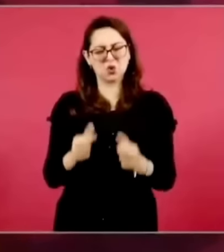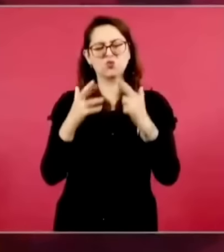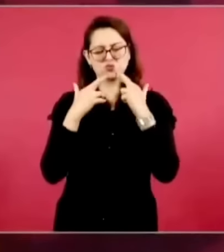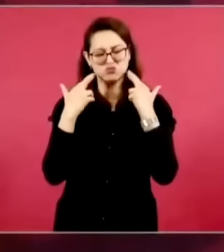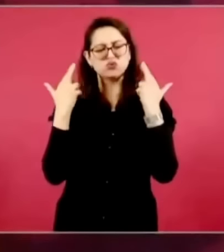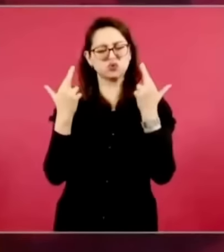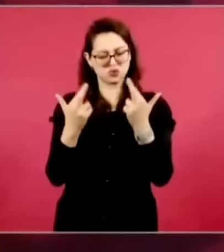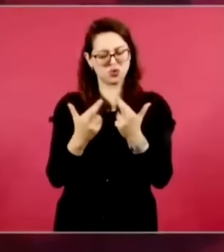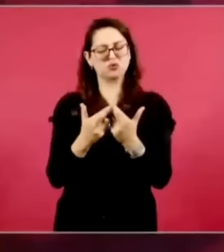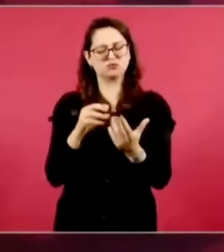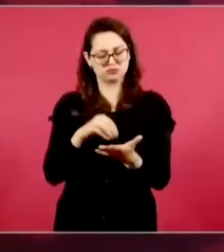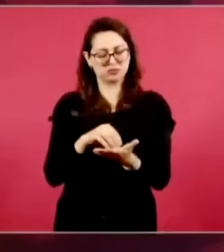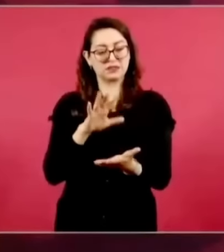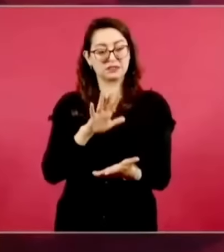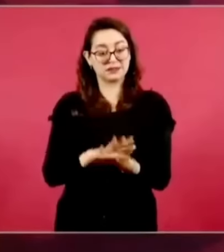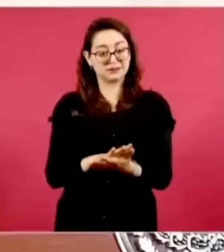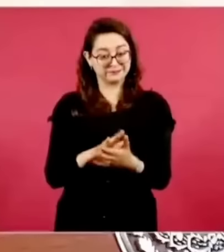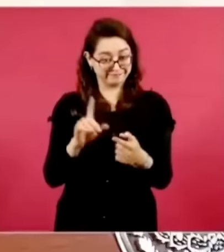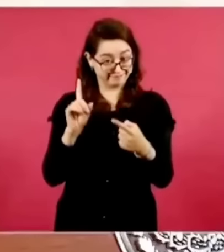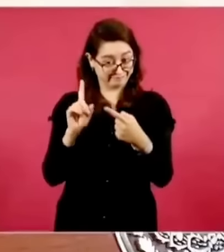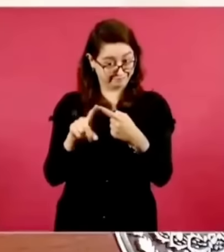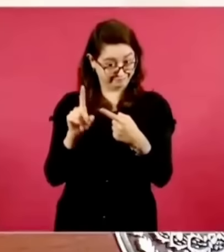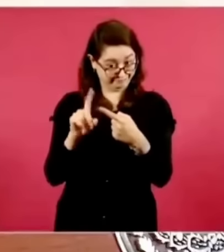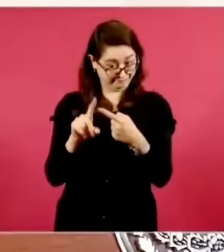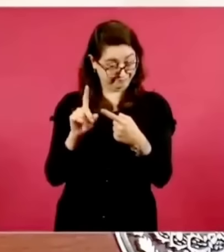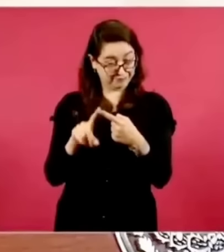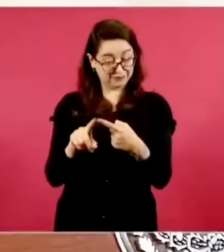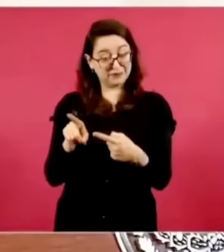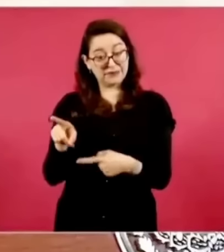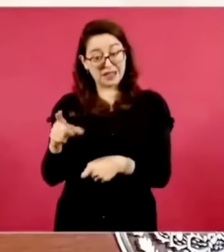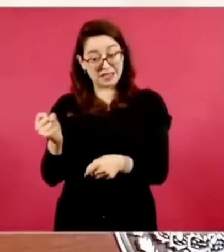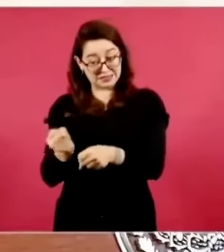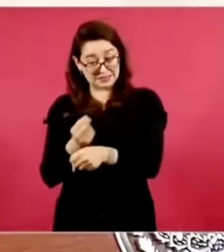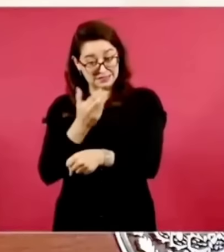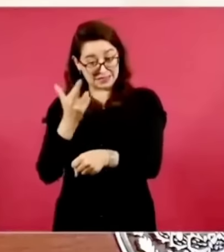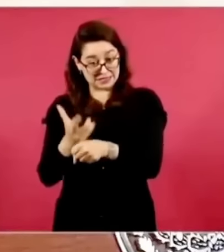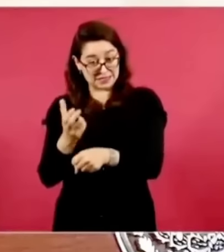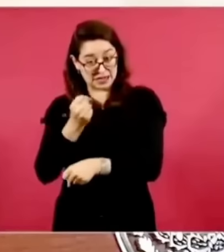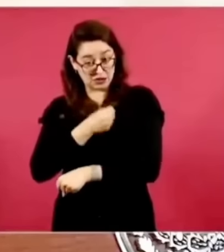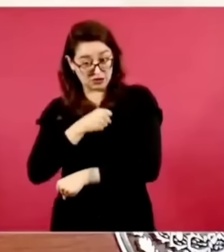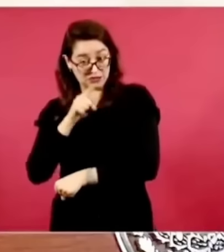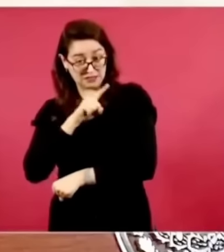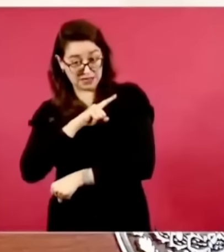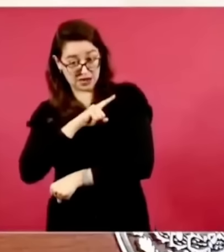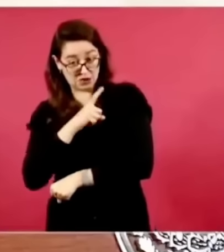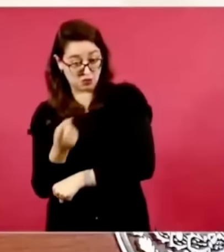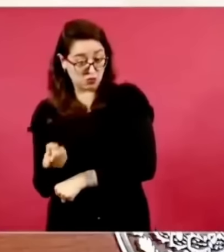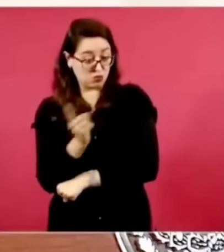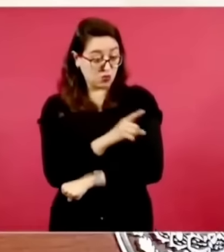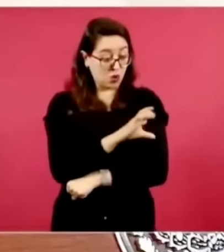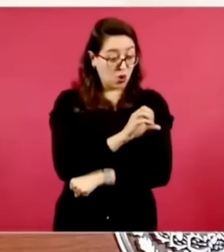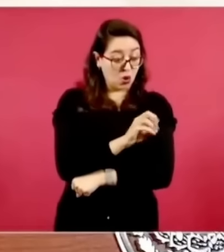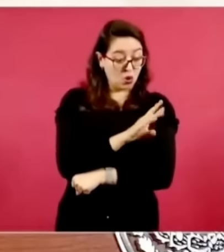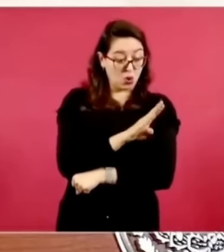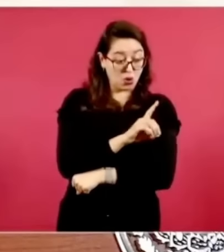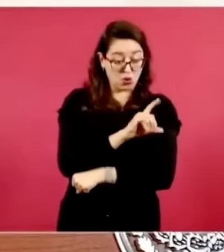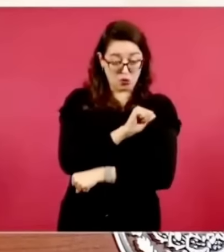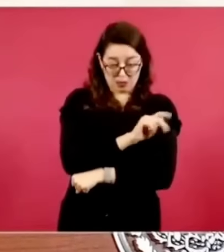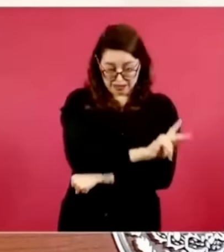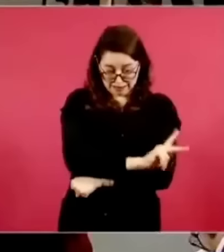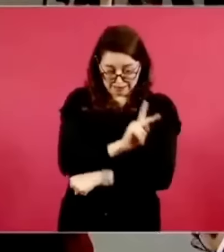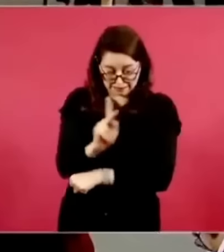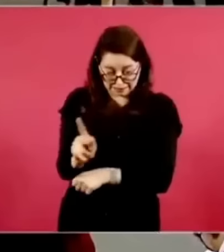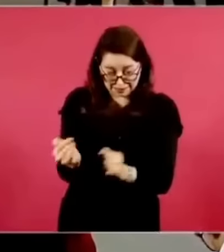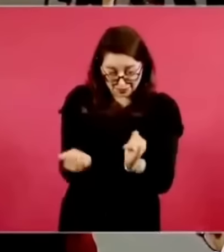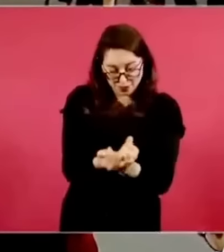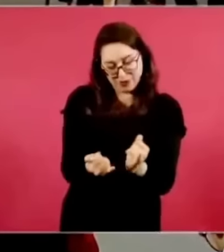aclaro primero que no se puede comparar o sea es falta de respeto a los pueblos originarios no no no no no se